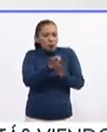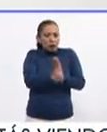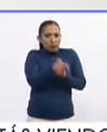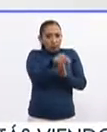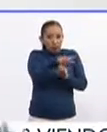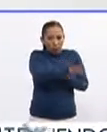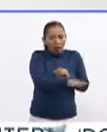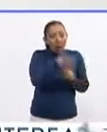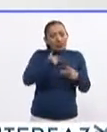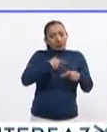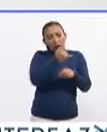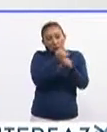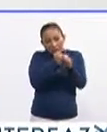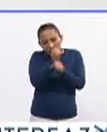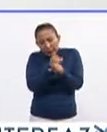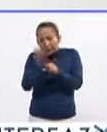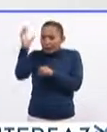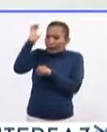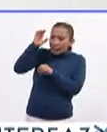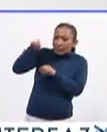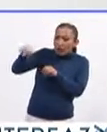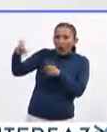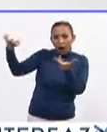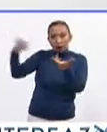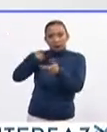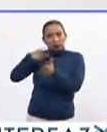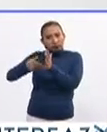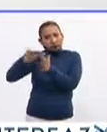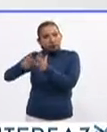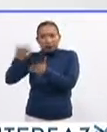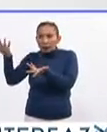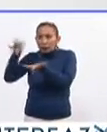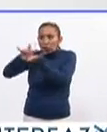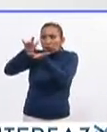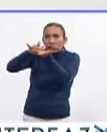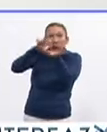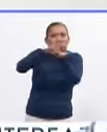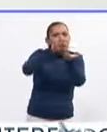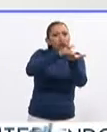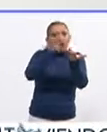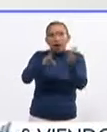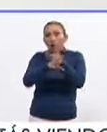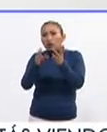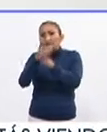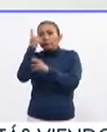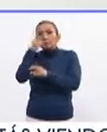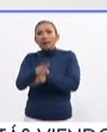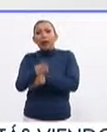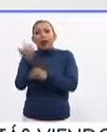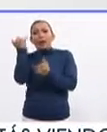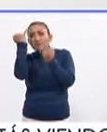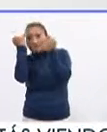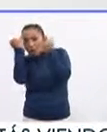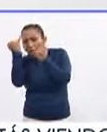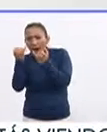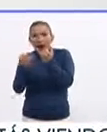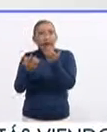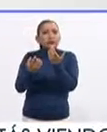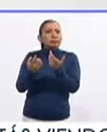son los investigadores, los científicos que están constantemente generando pues, elementos,